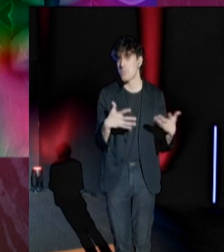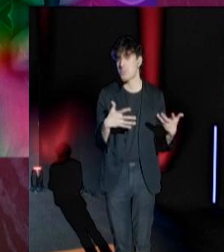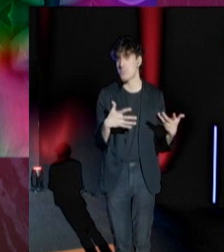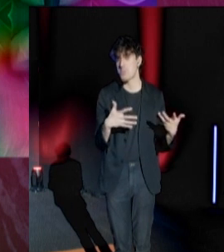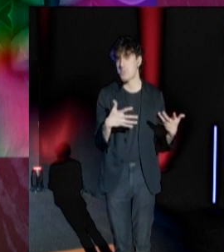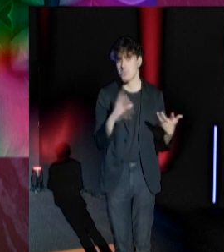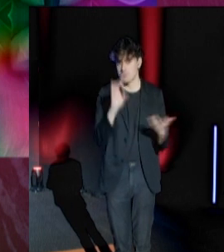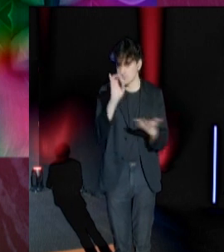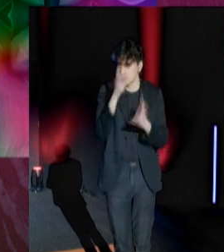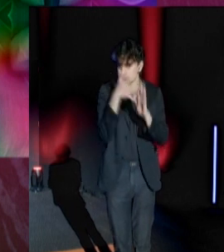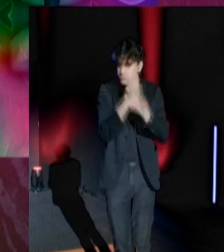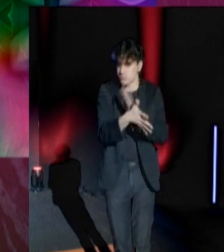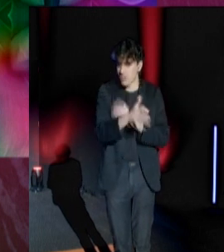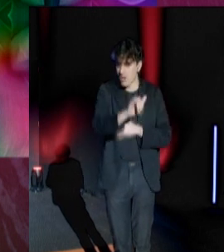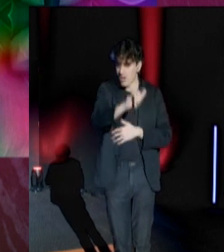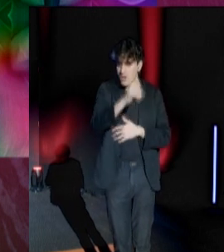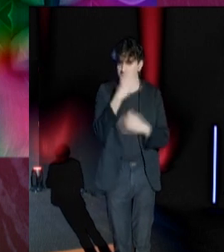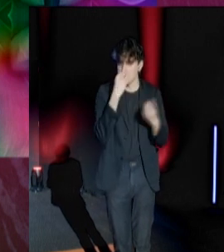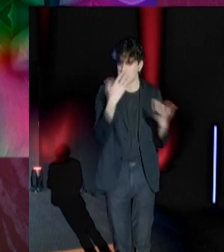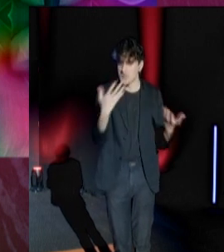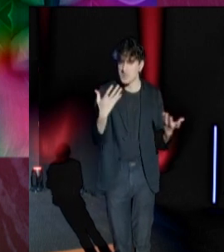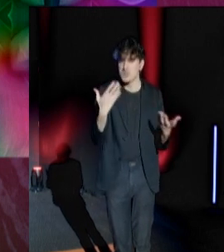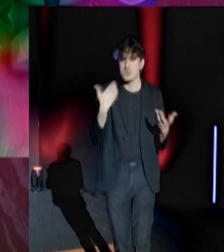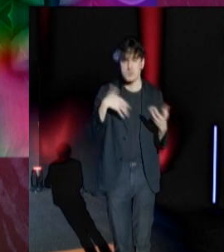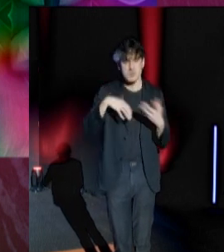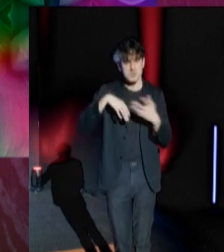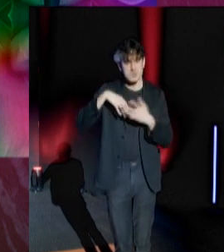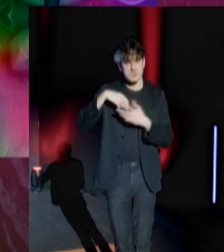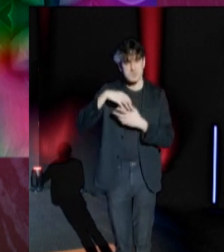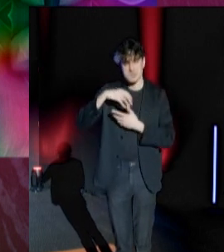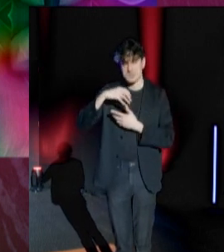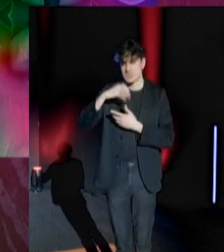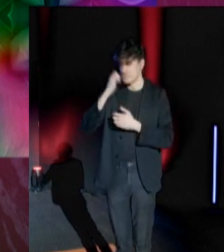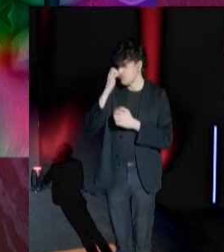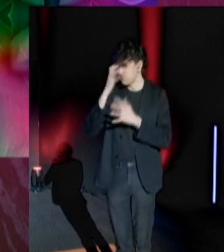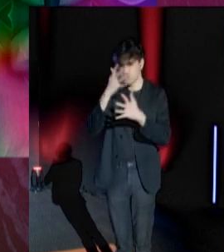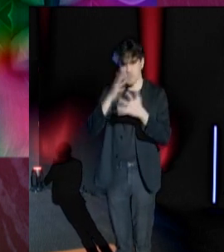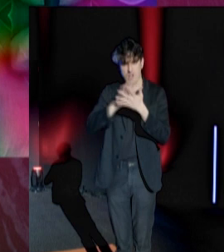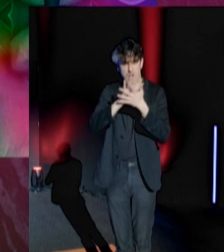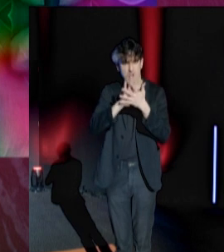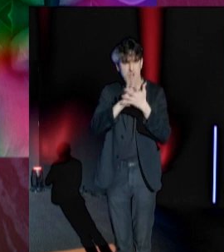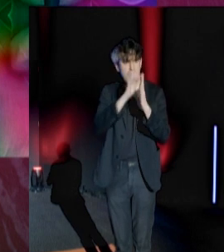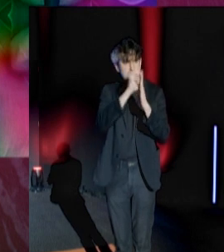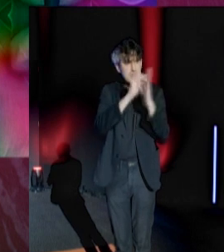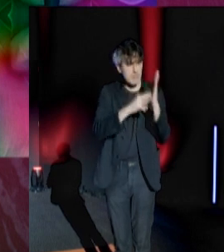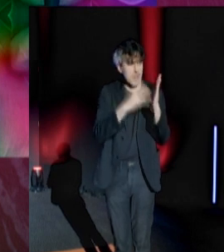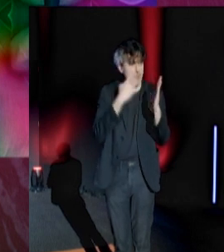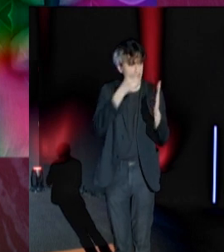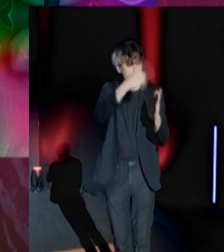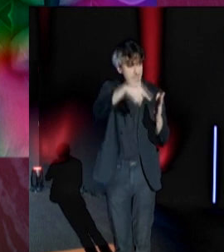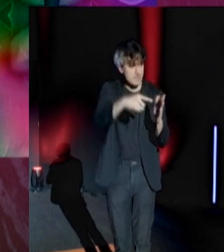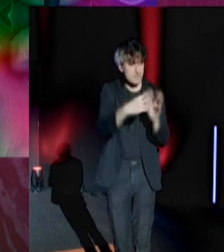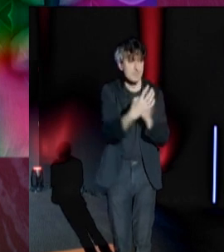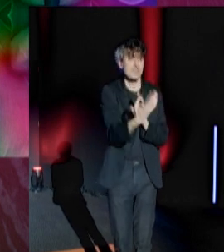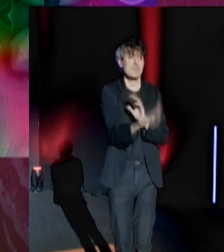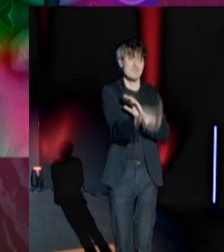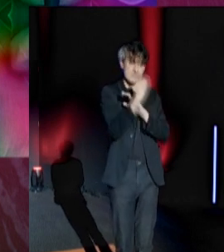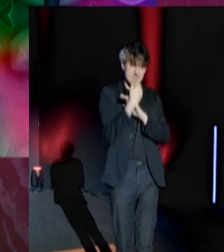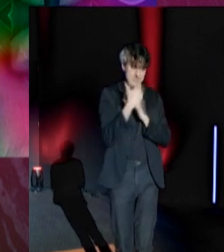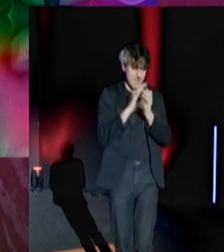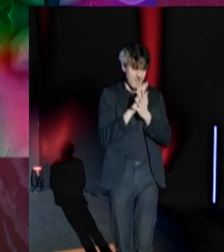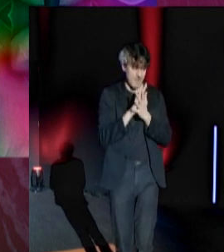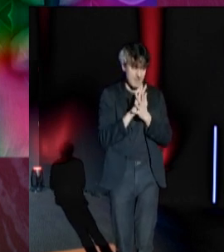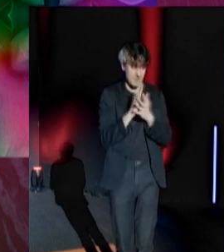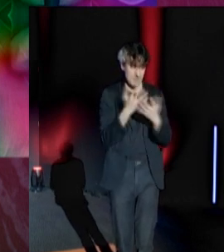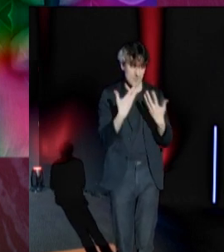hecho nos hemos pasado años intentando hablar con las aplicaciones vamos a hacer que de una vez hablen con nosotros no Y la idea es precisamente